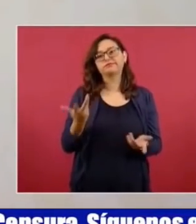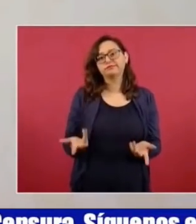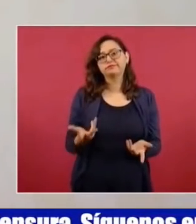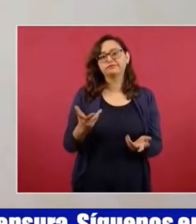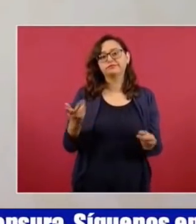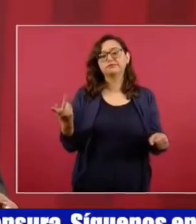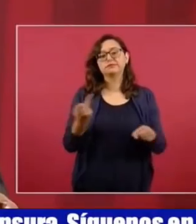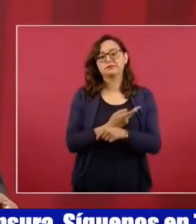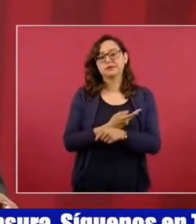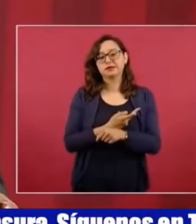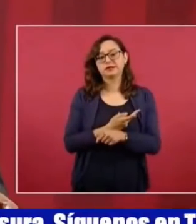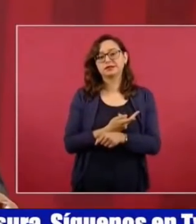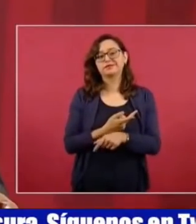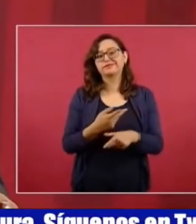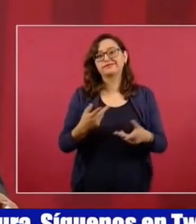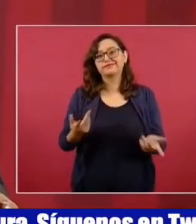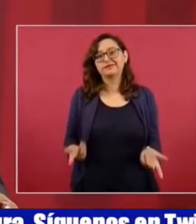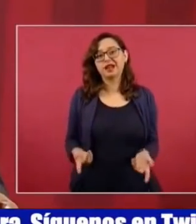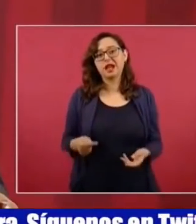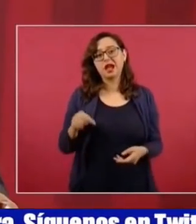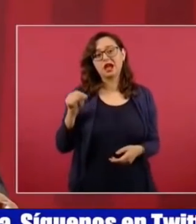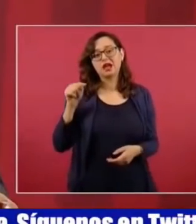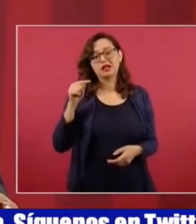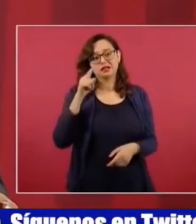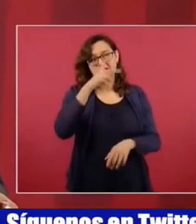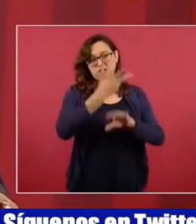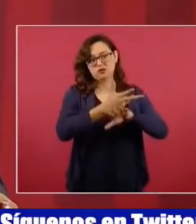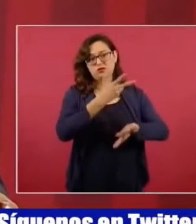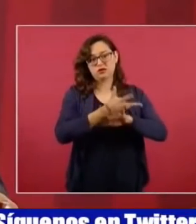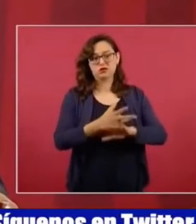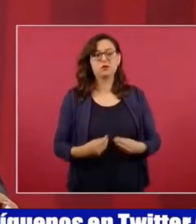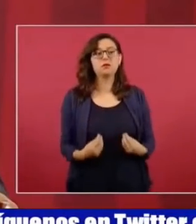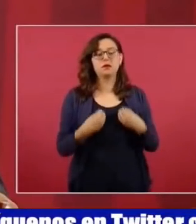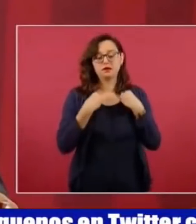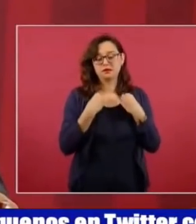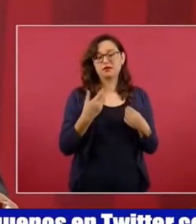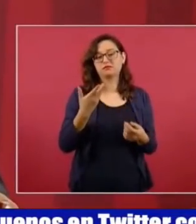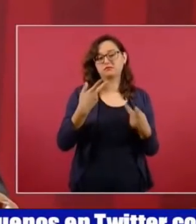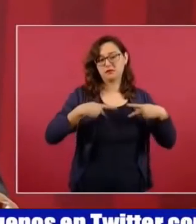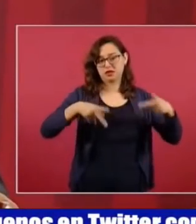cubana en Florida y en Estados Unidos,